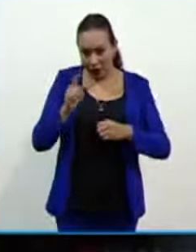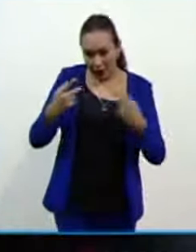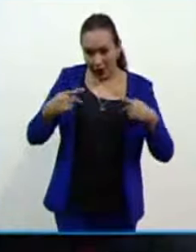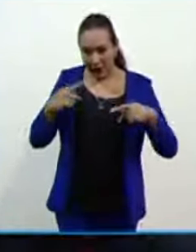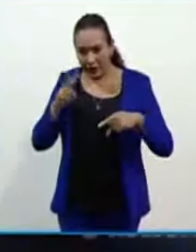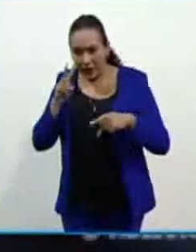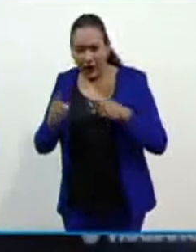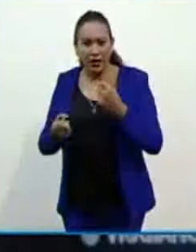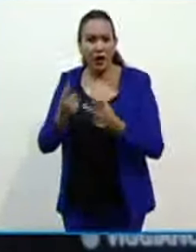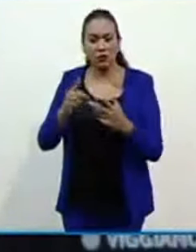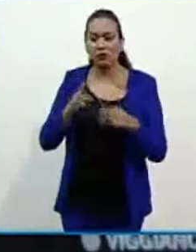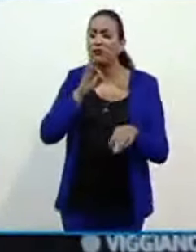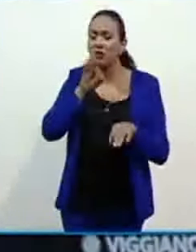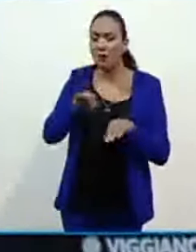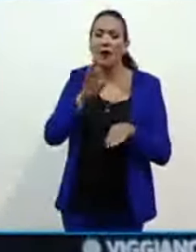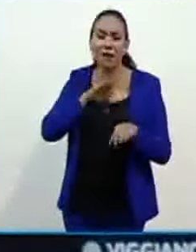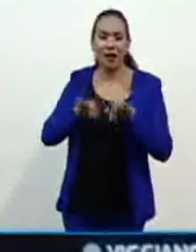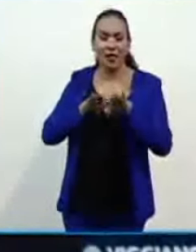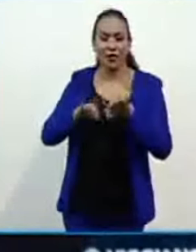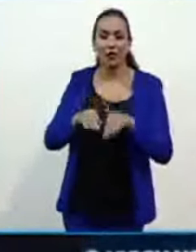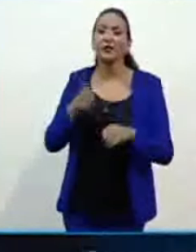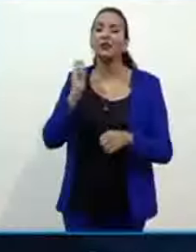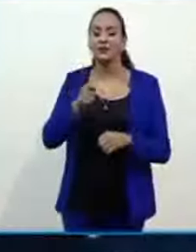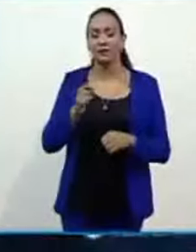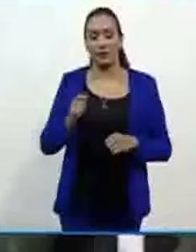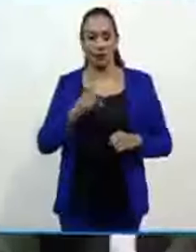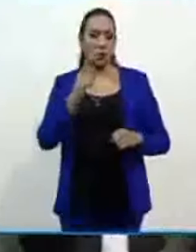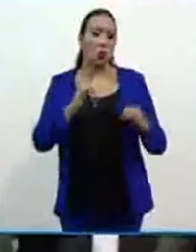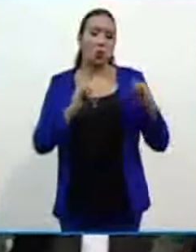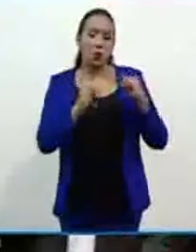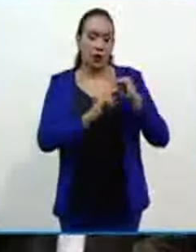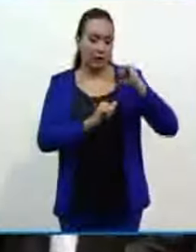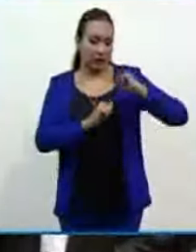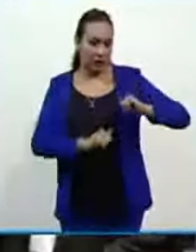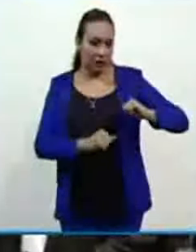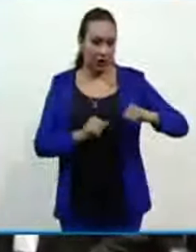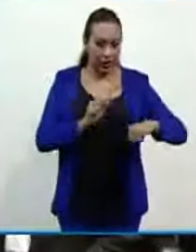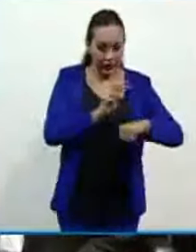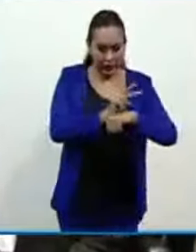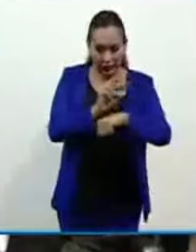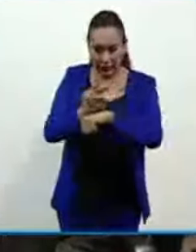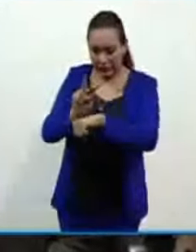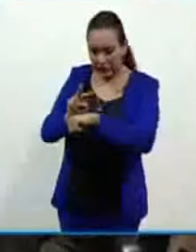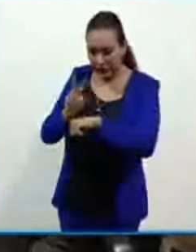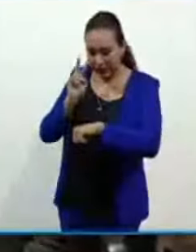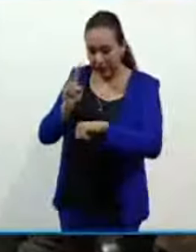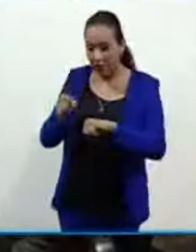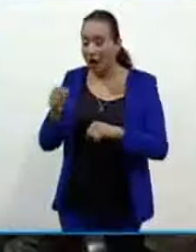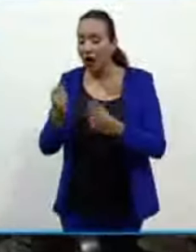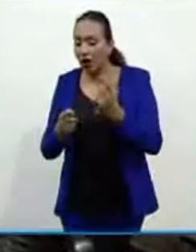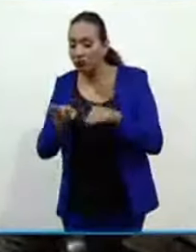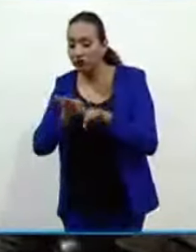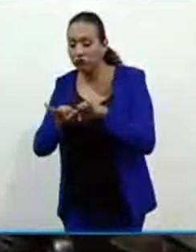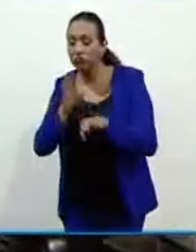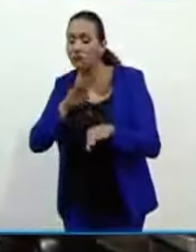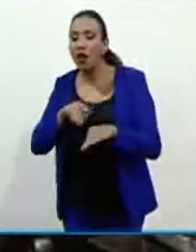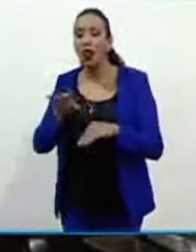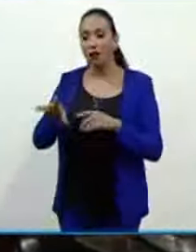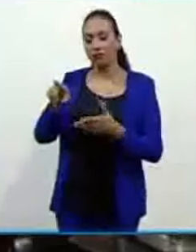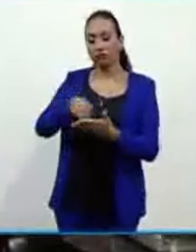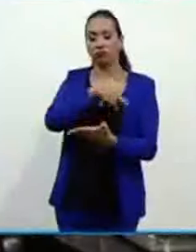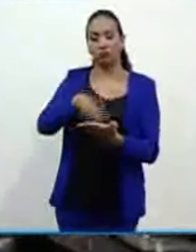medio para impugnar las decisiones de las autoridades y precisa los supuestos de nulidad de la elección. El Senado